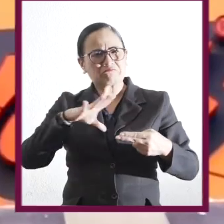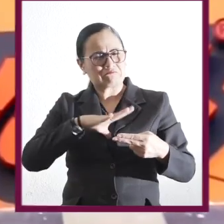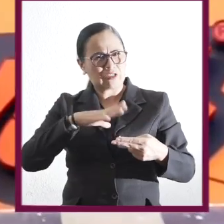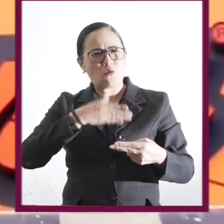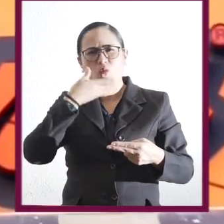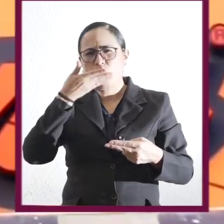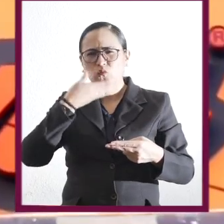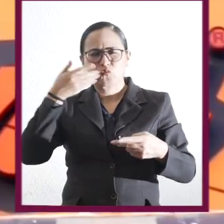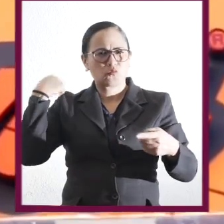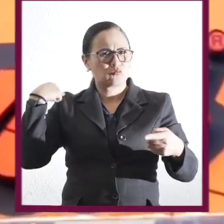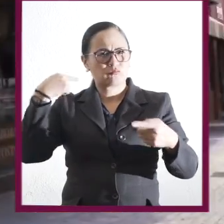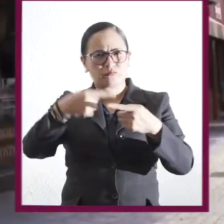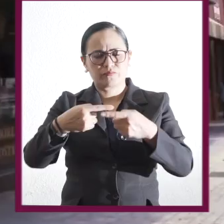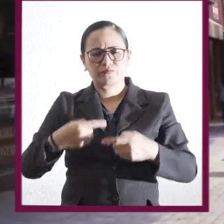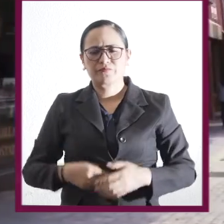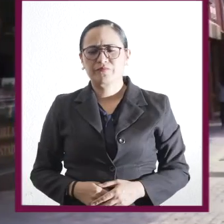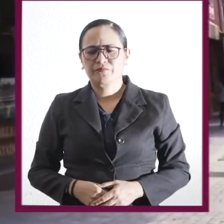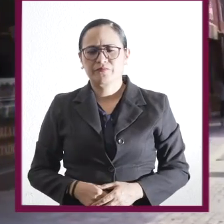tradicionales.